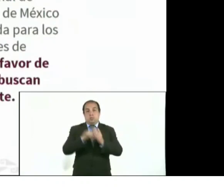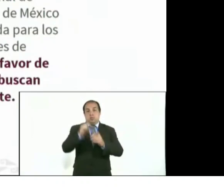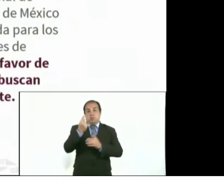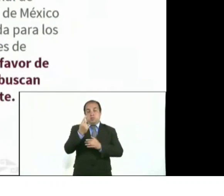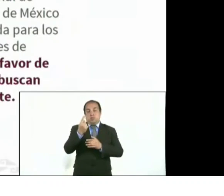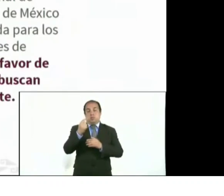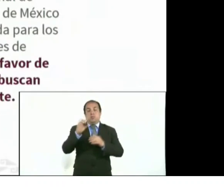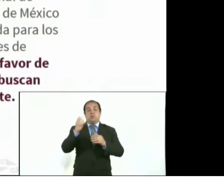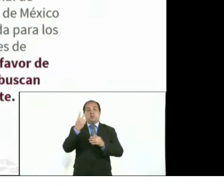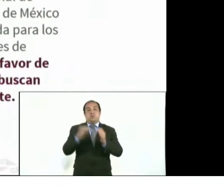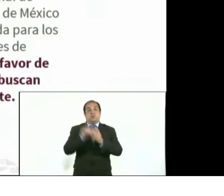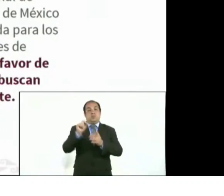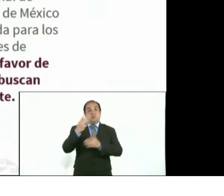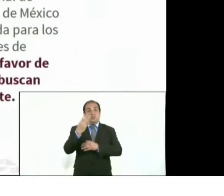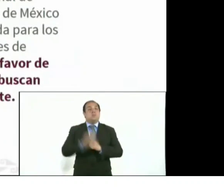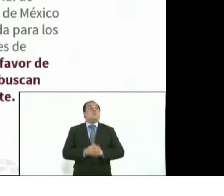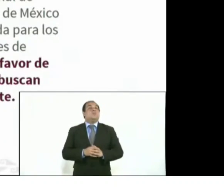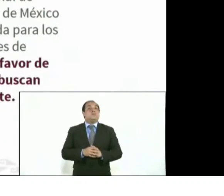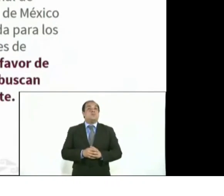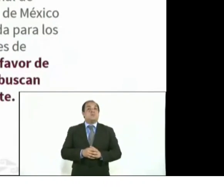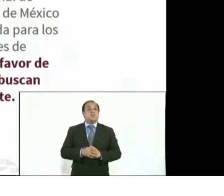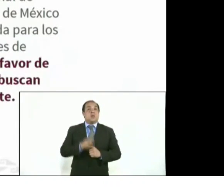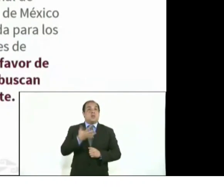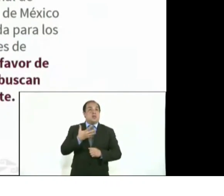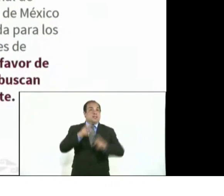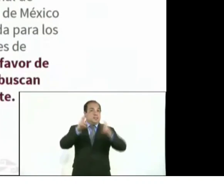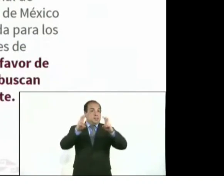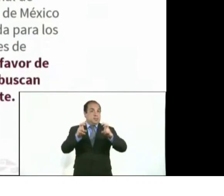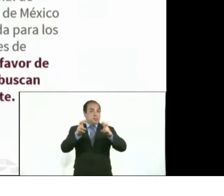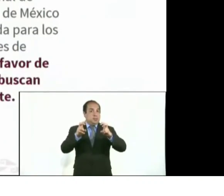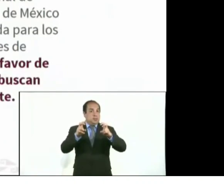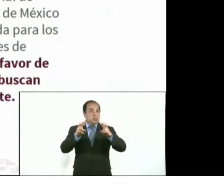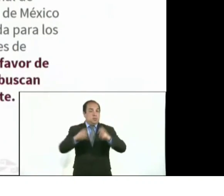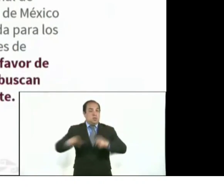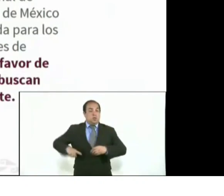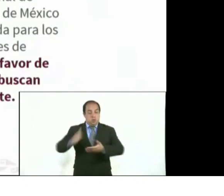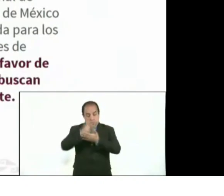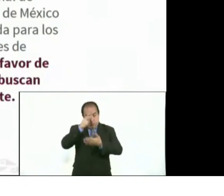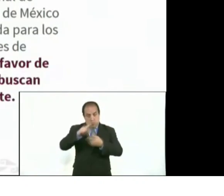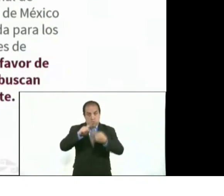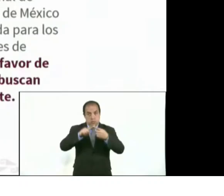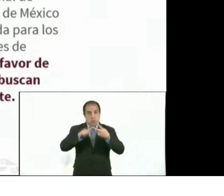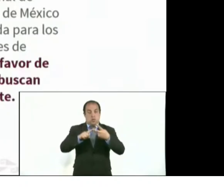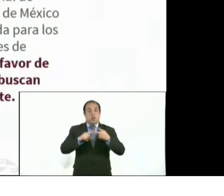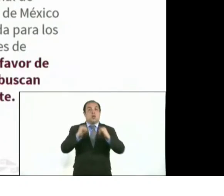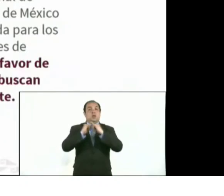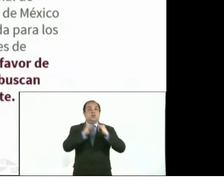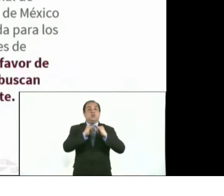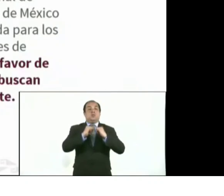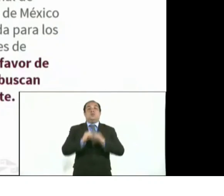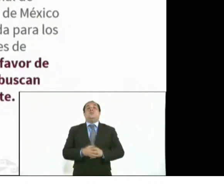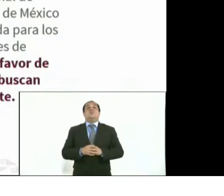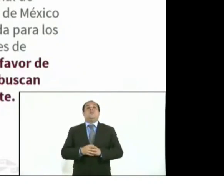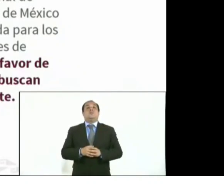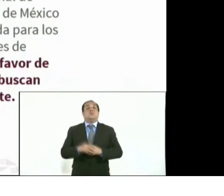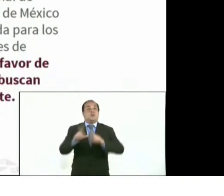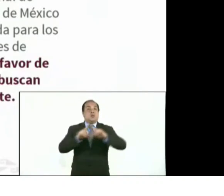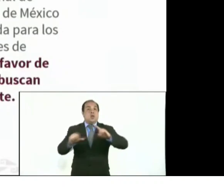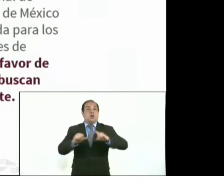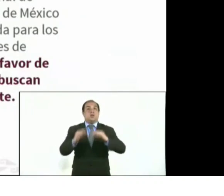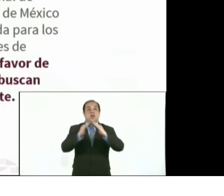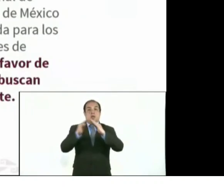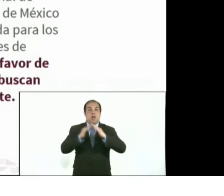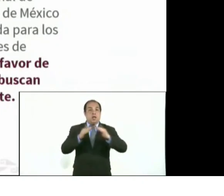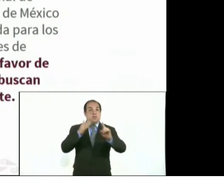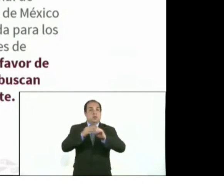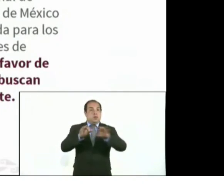2021-2024. Es en este marco de acción que el gobierno de la Ciudad de México y el Instituto del Fondo Nacional de la Vivienda para los